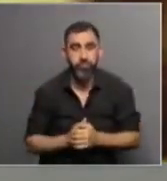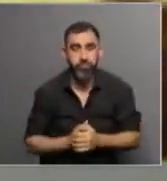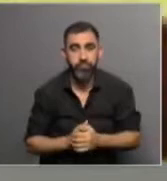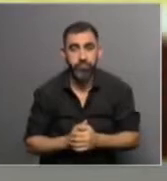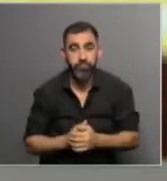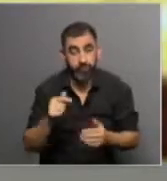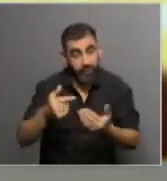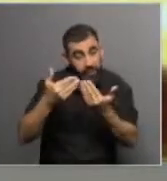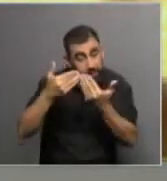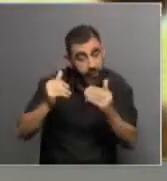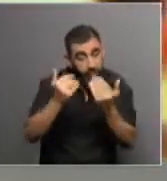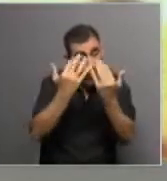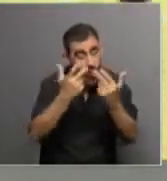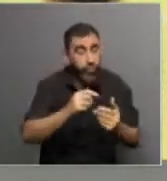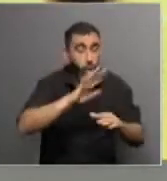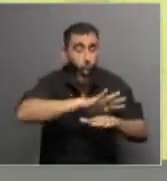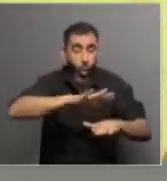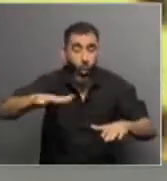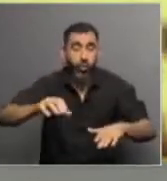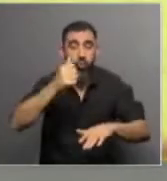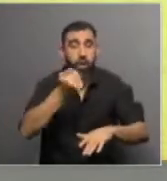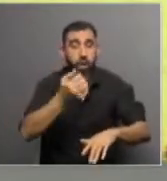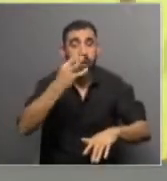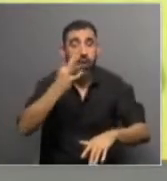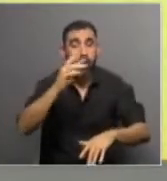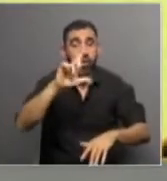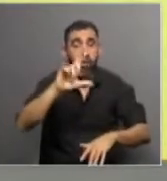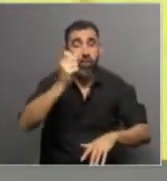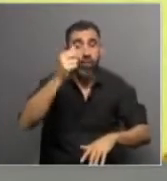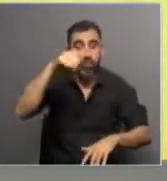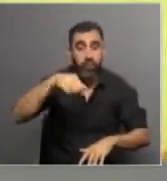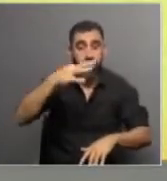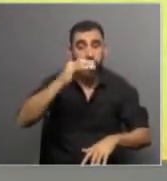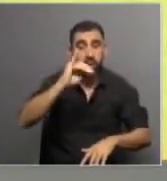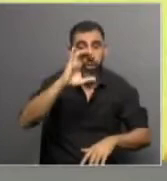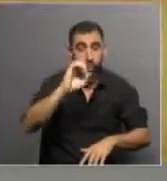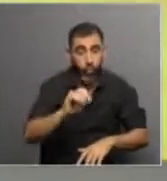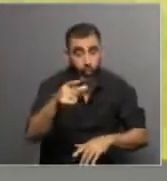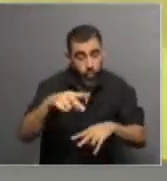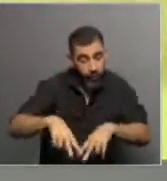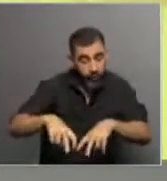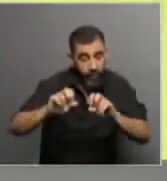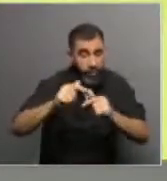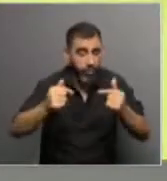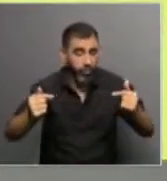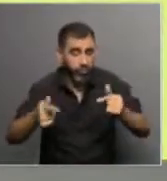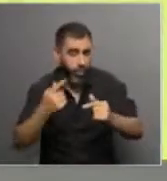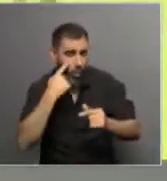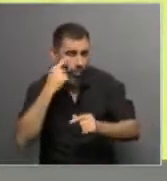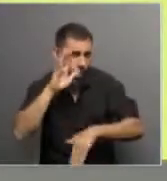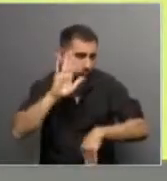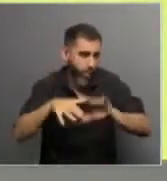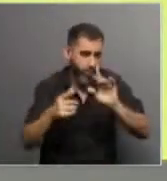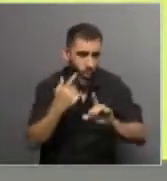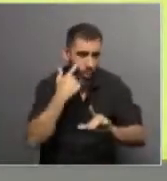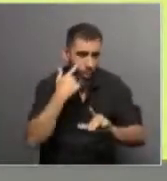cuando comenzó a formarse el Océano Atlántico Sur. Y estudiando esos basaltos, que la mayoría conoce, ocupan buena